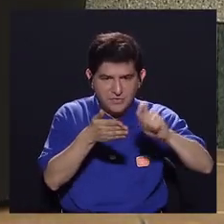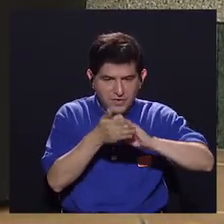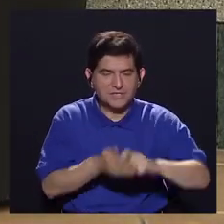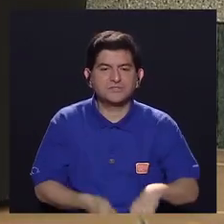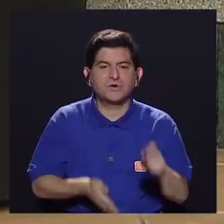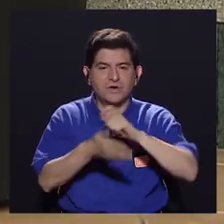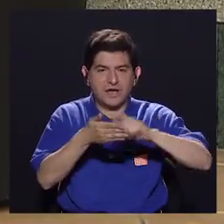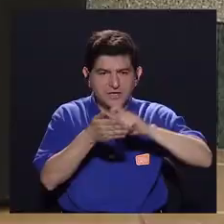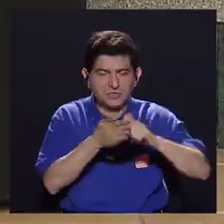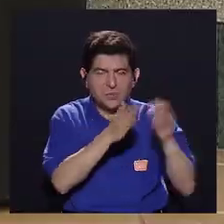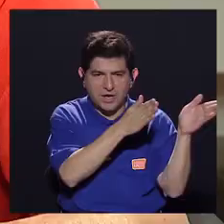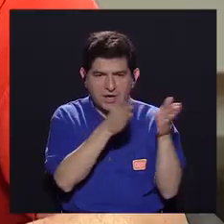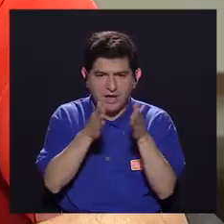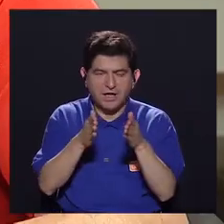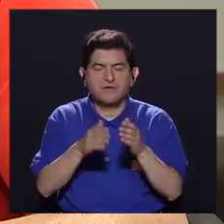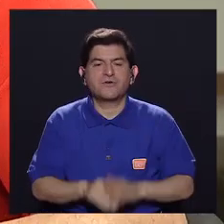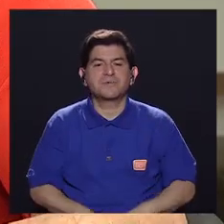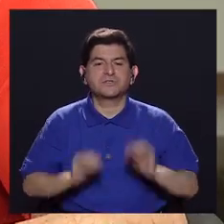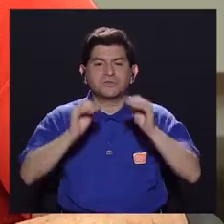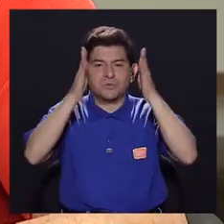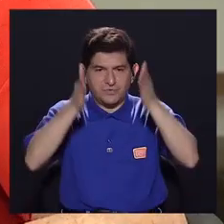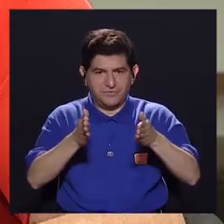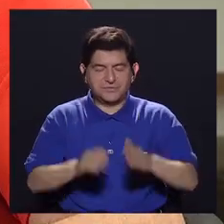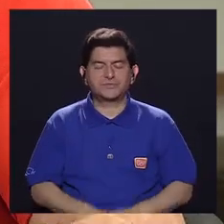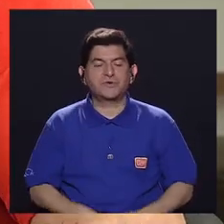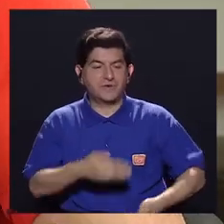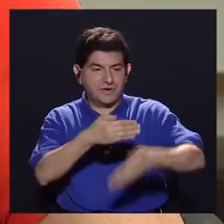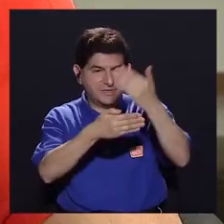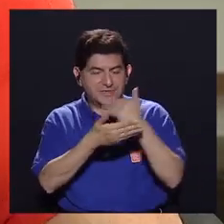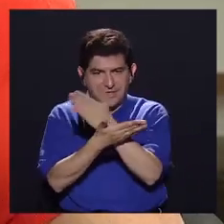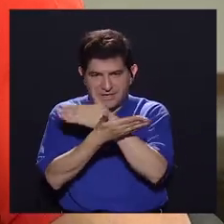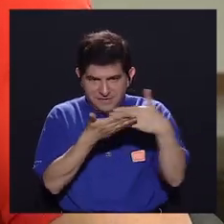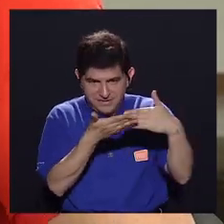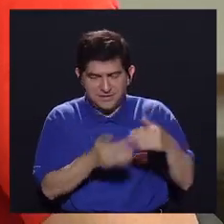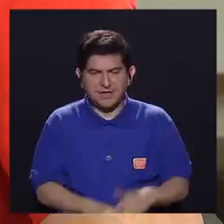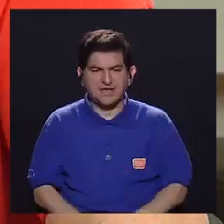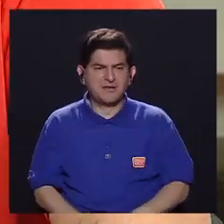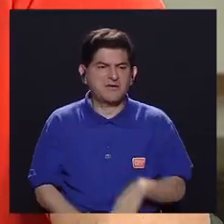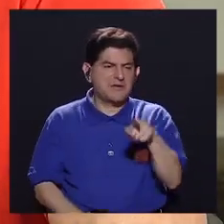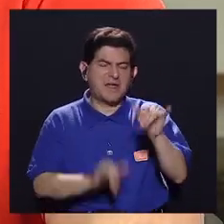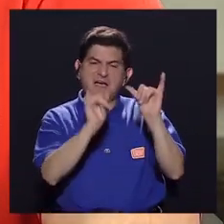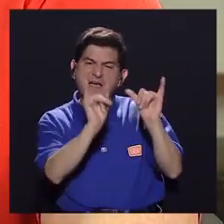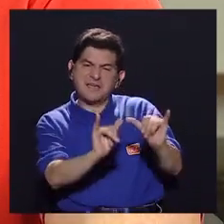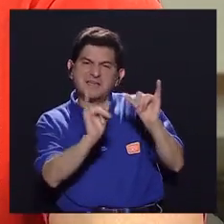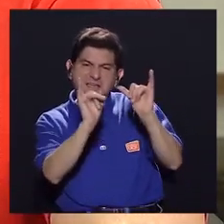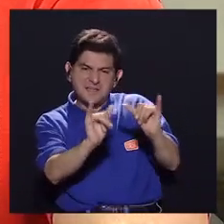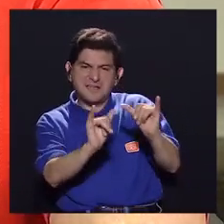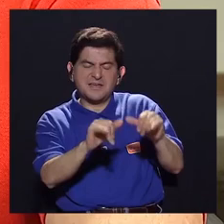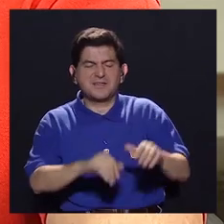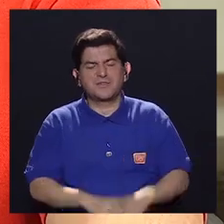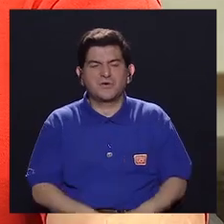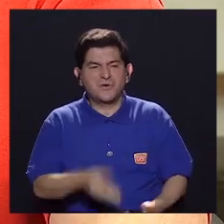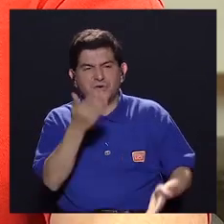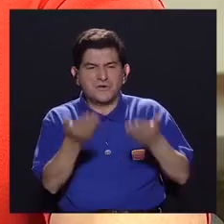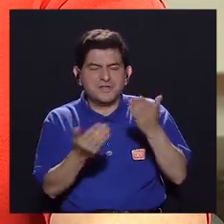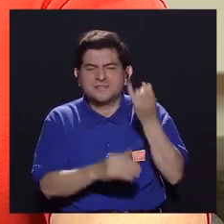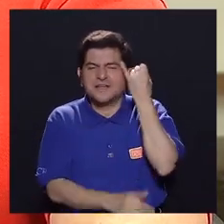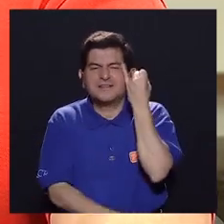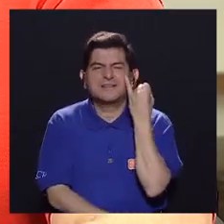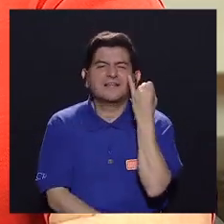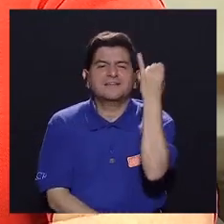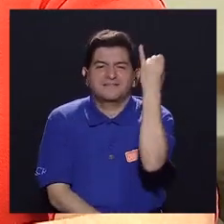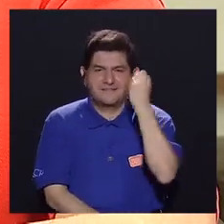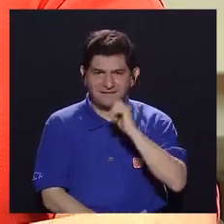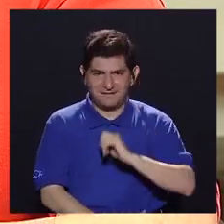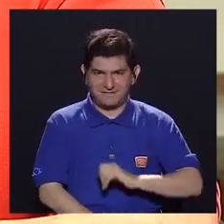la sección de educación primaria de la Escuela de Formación Docente. Gabriela, en el bloque pasado pues dejamos ahí como en